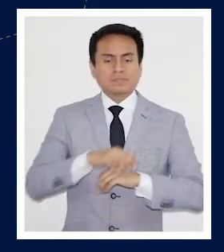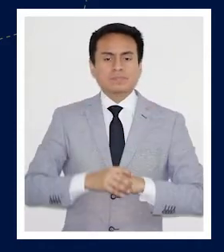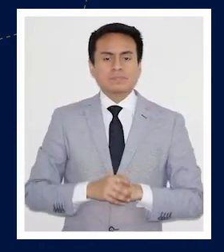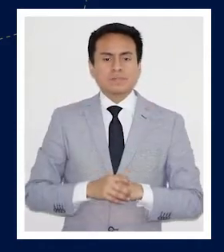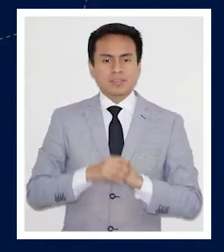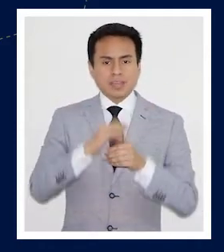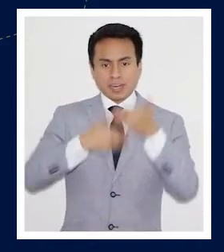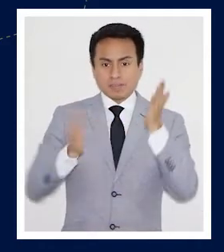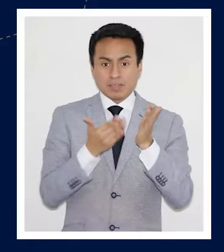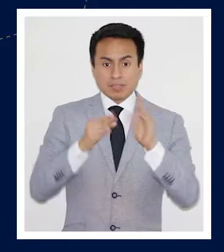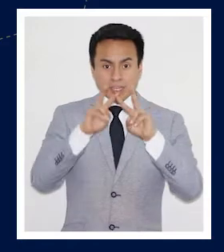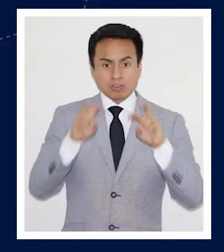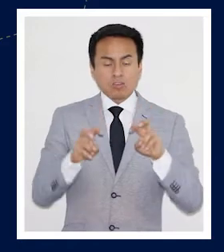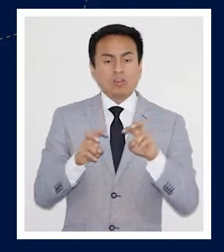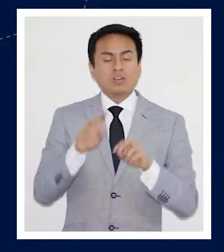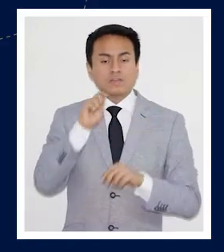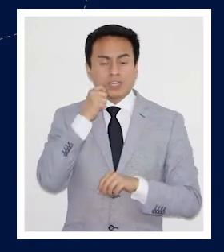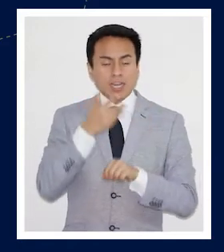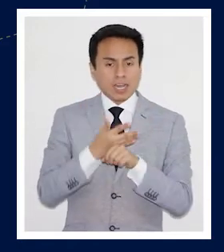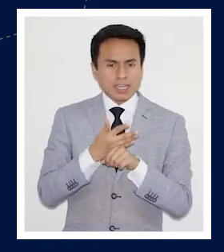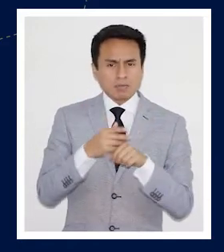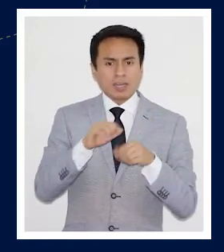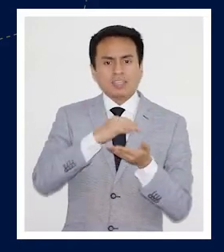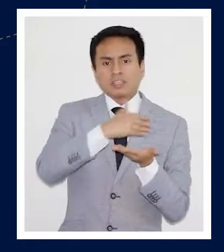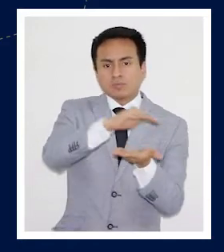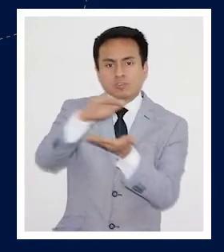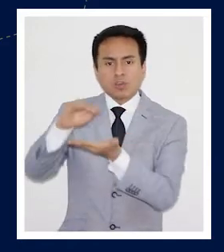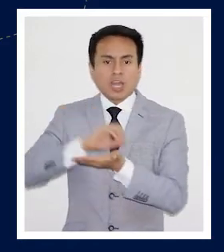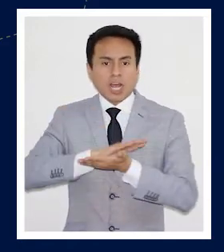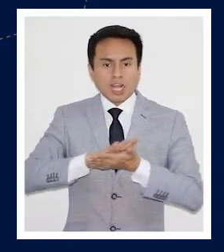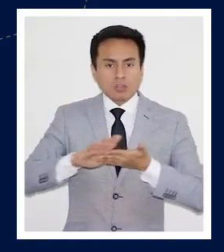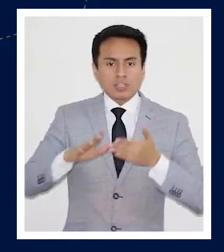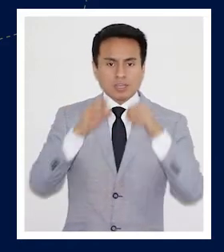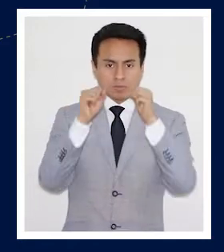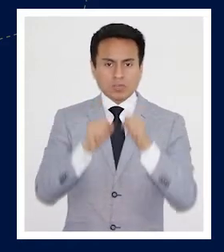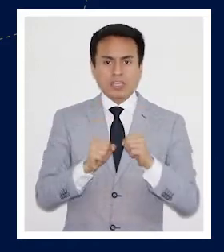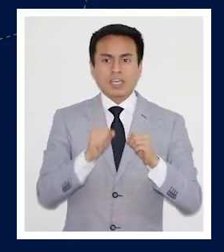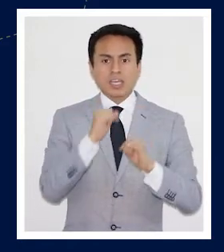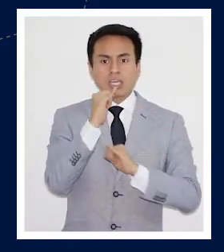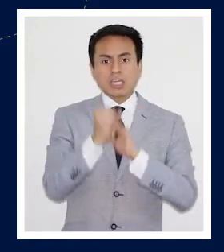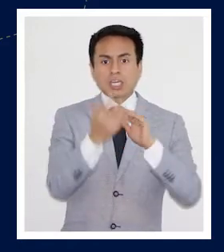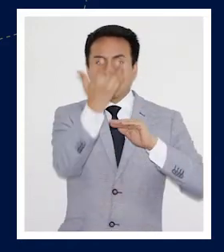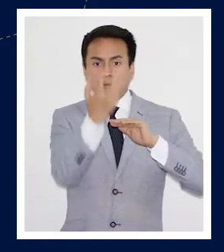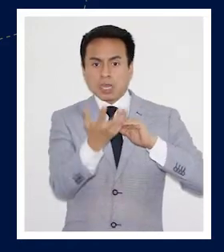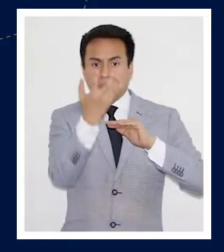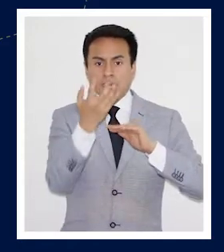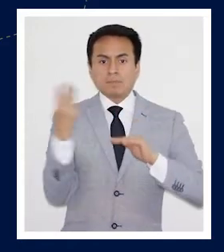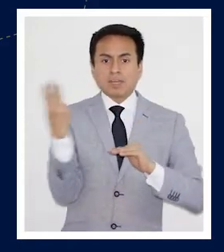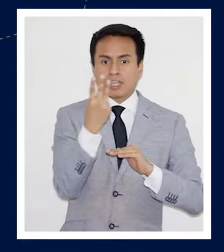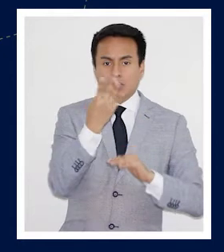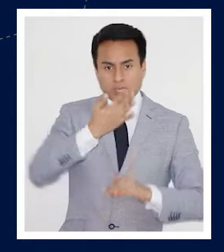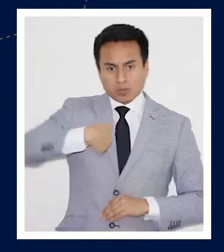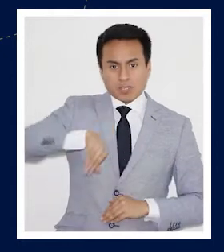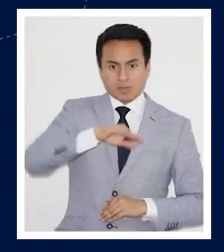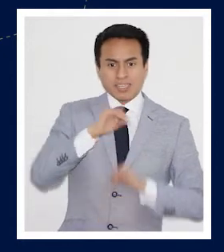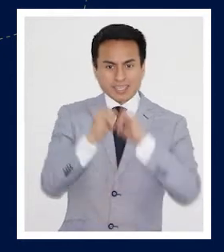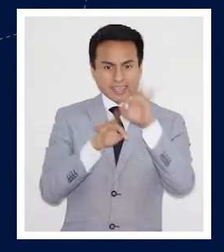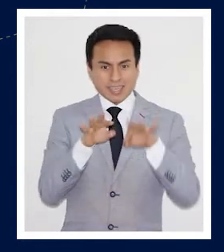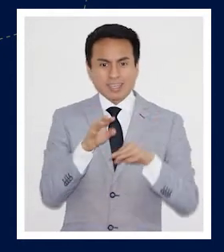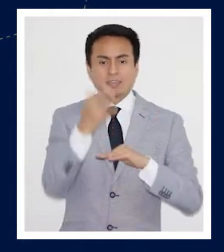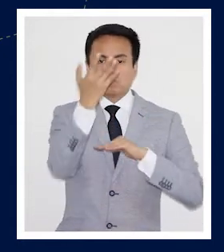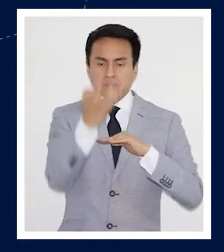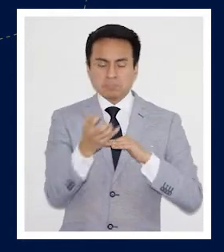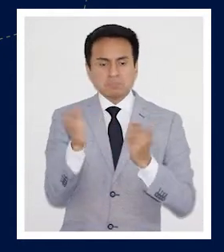locales. La revista de investigación forense, que es de distribución gratuita, que se puede bajar directamente desde nuestra página